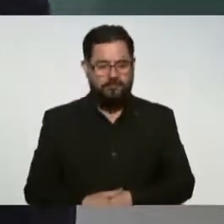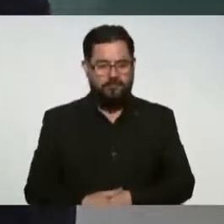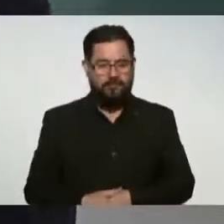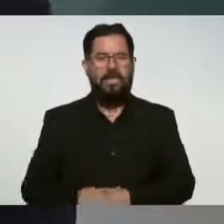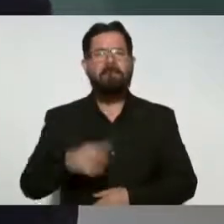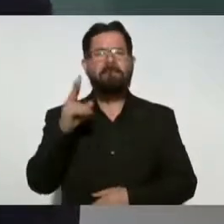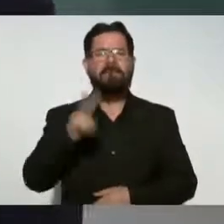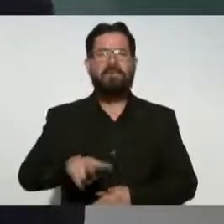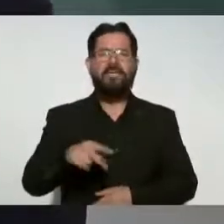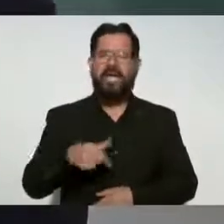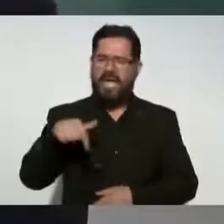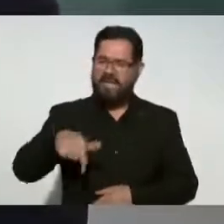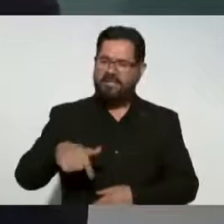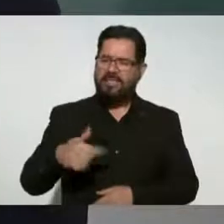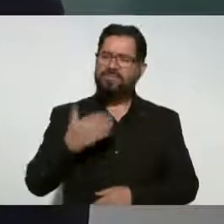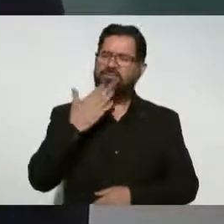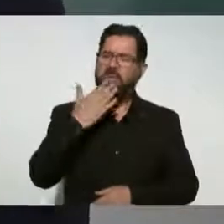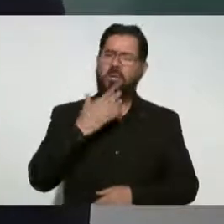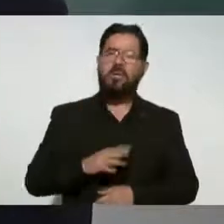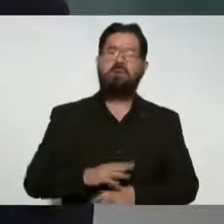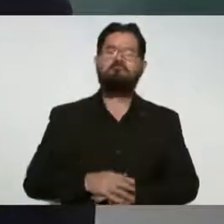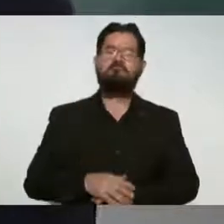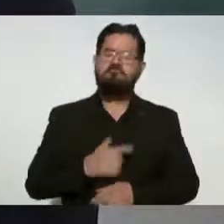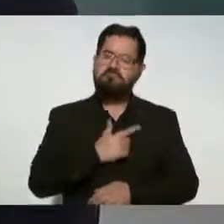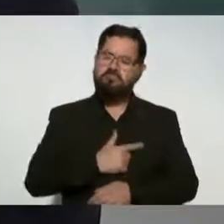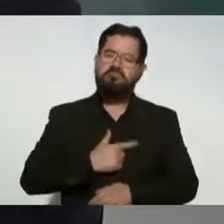en Sonora ya se empezó a vacunar.